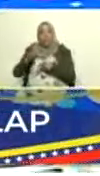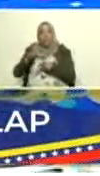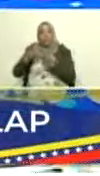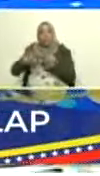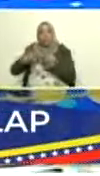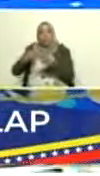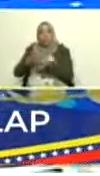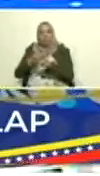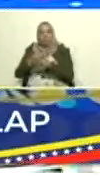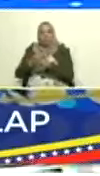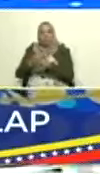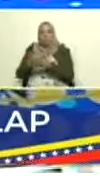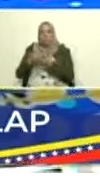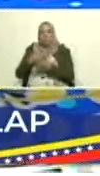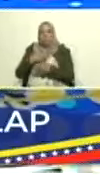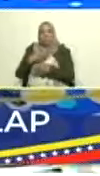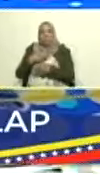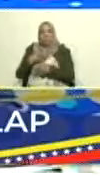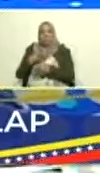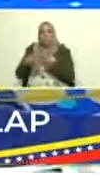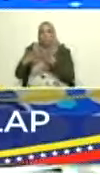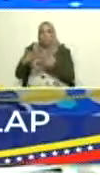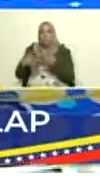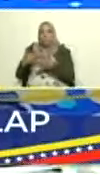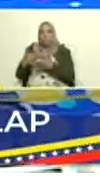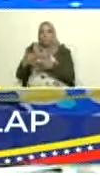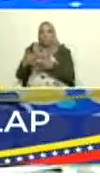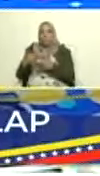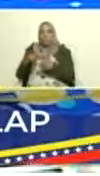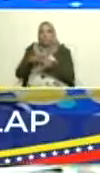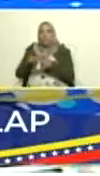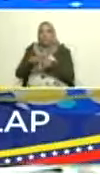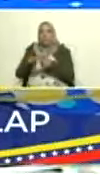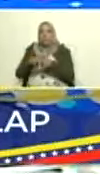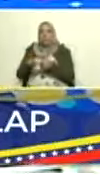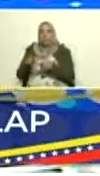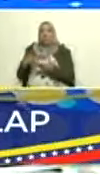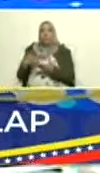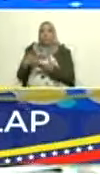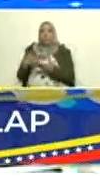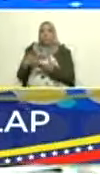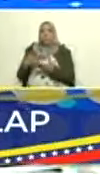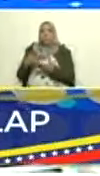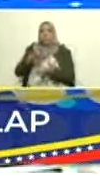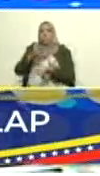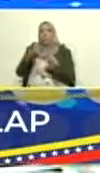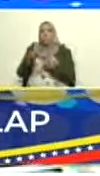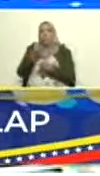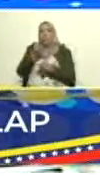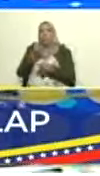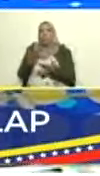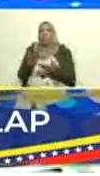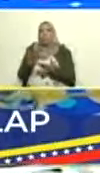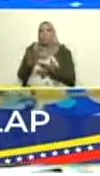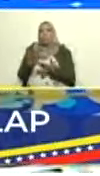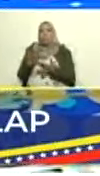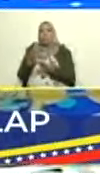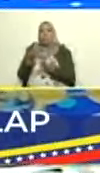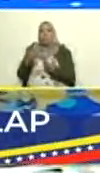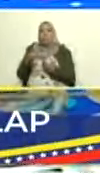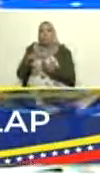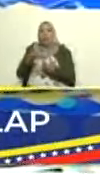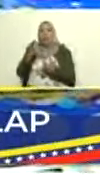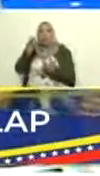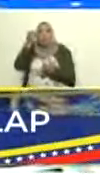Nada ni nadie nos detuvo. Y ellos criticando a los CLAP. Y esa banda de la derecha y los